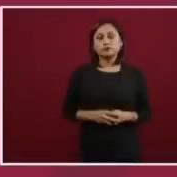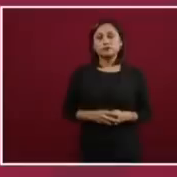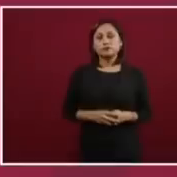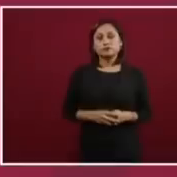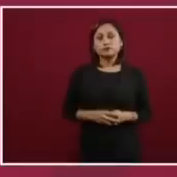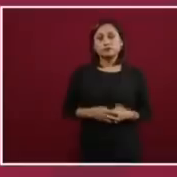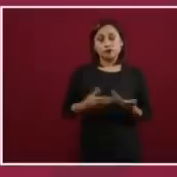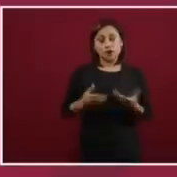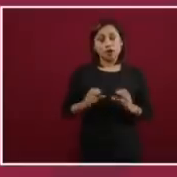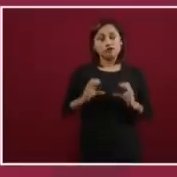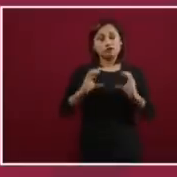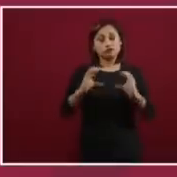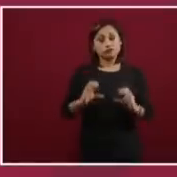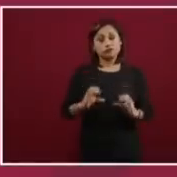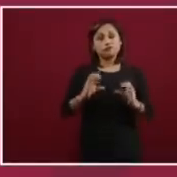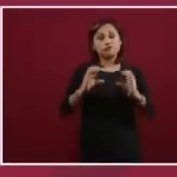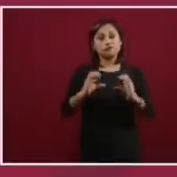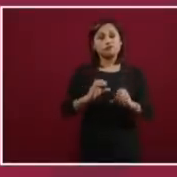s